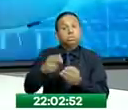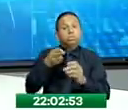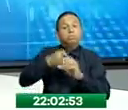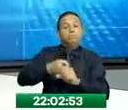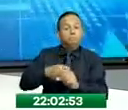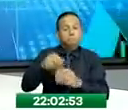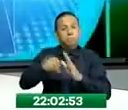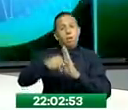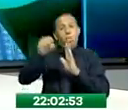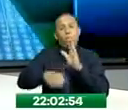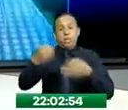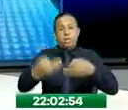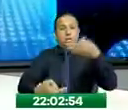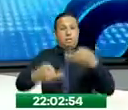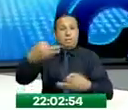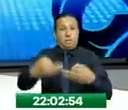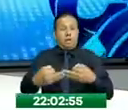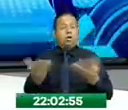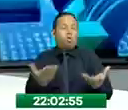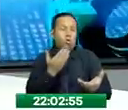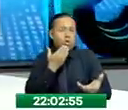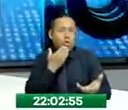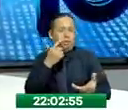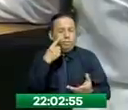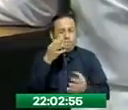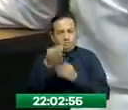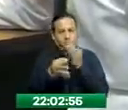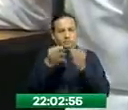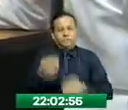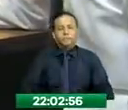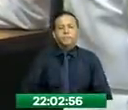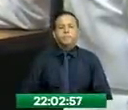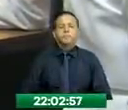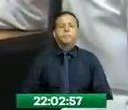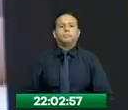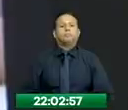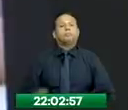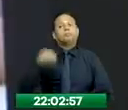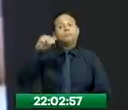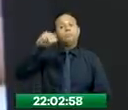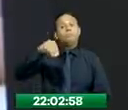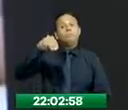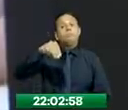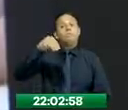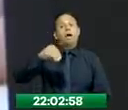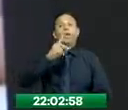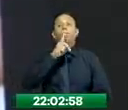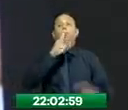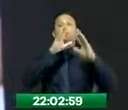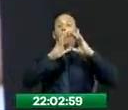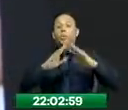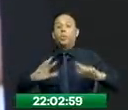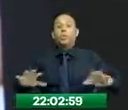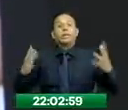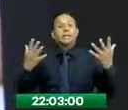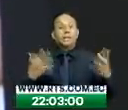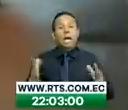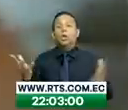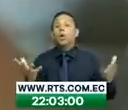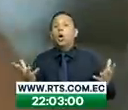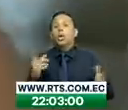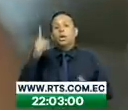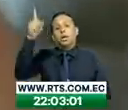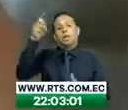procesal y tenemos un informe veamos este martes fue su cumpleaños y lo celebro un poco más tranquila es una tal maravilla